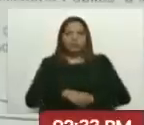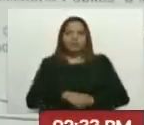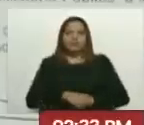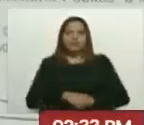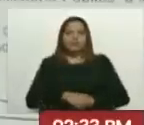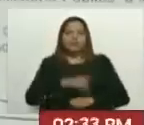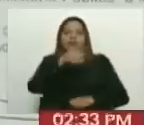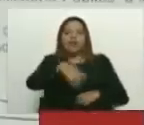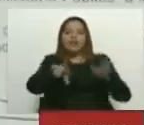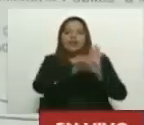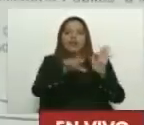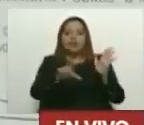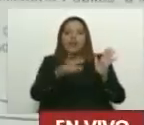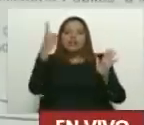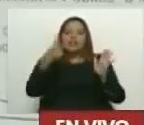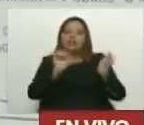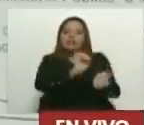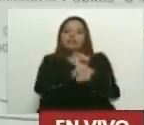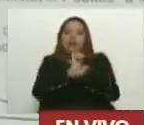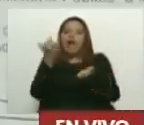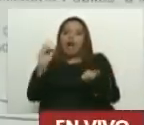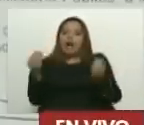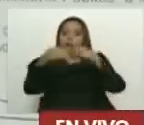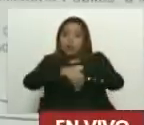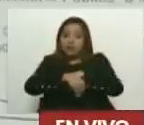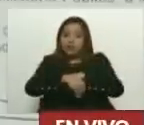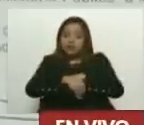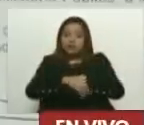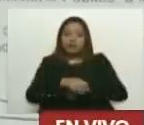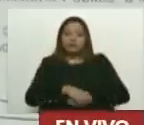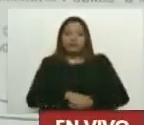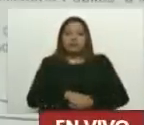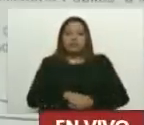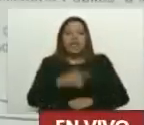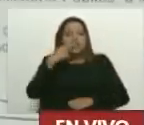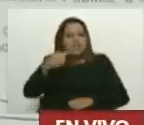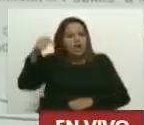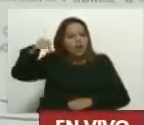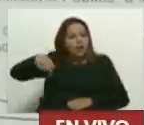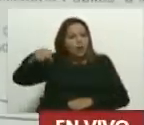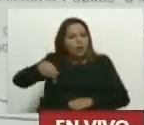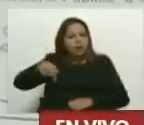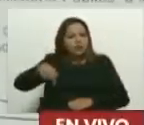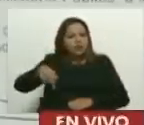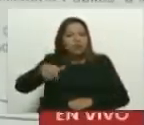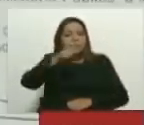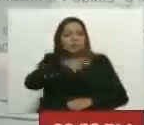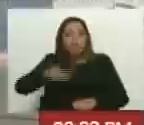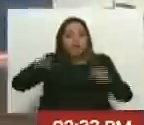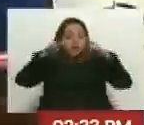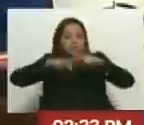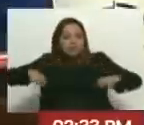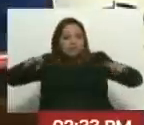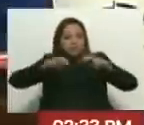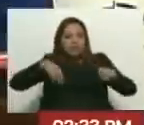dicha orden de aprehensión, fue acordada el día de hoy por las investigaciones en